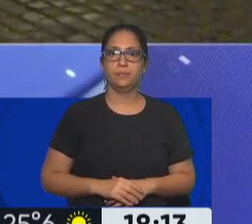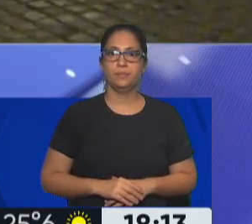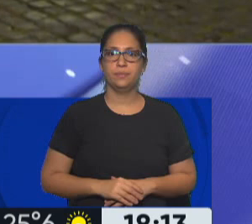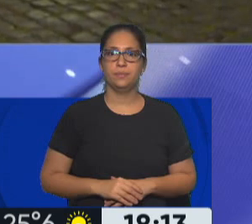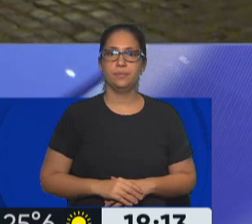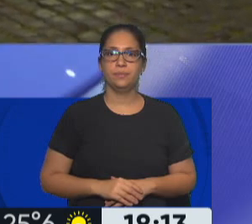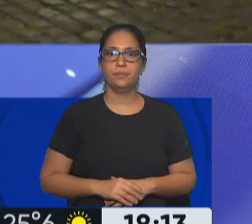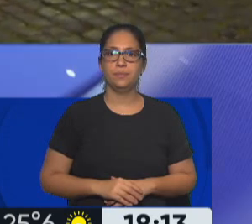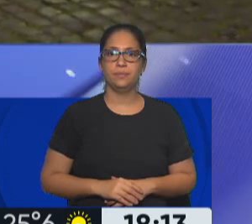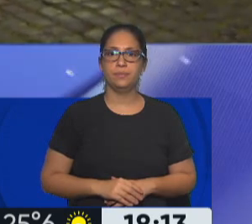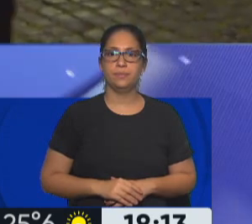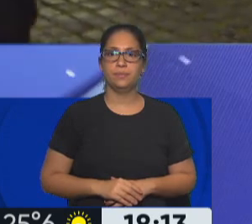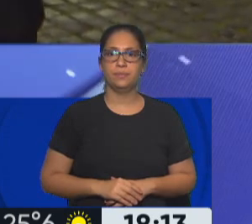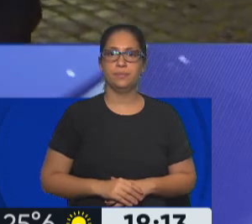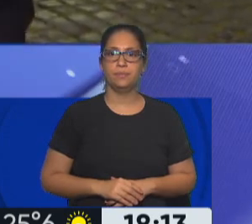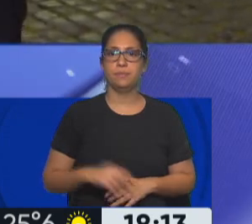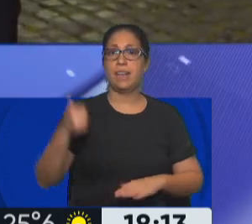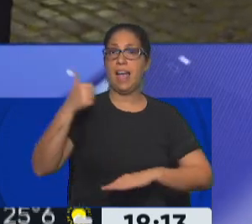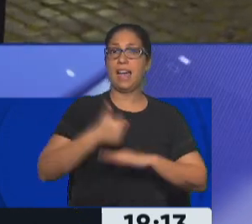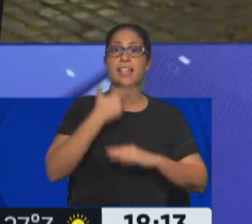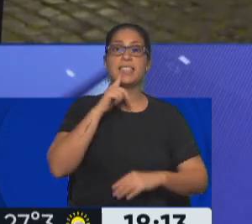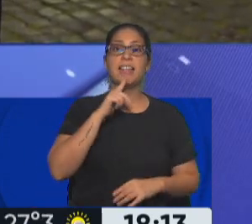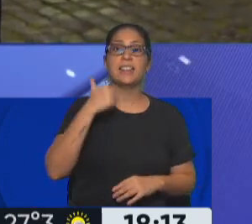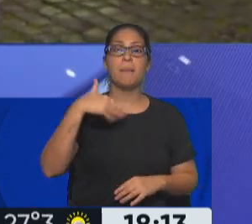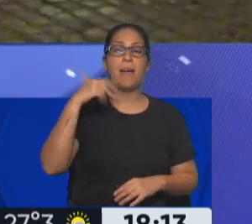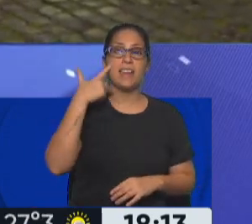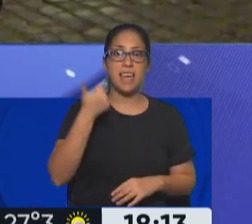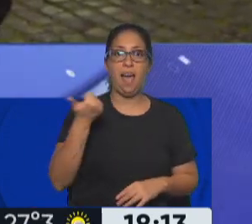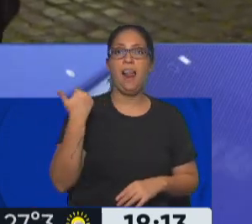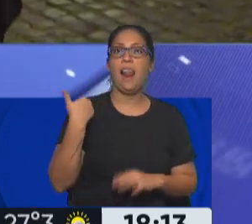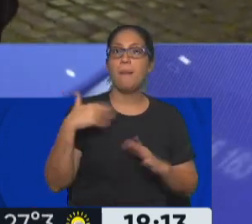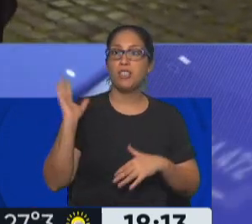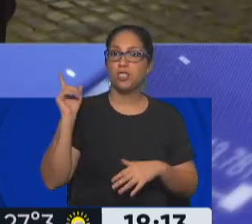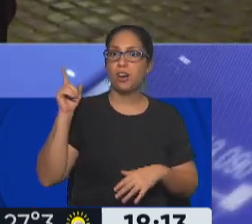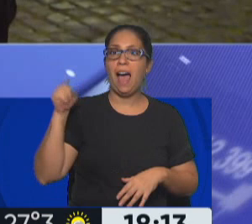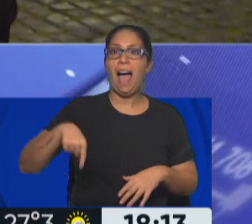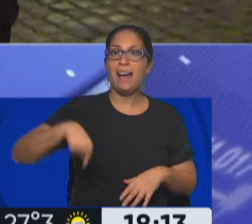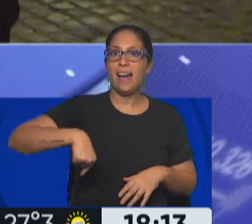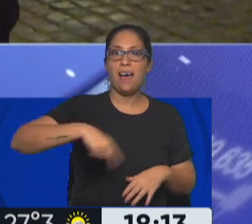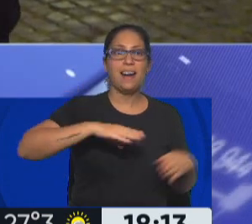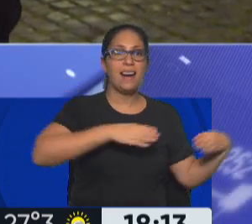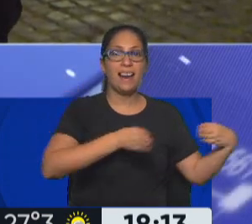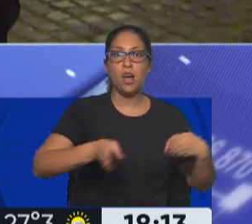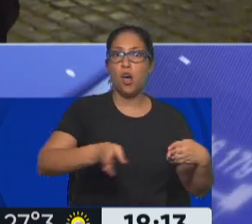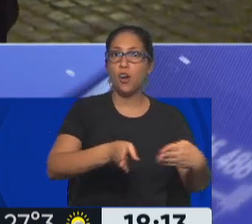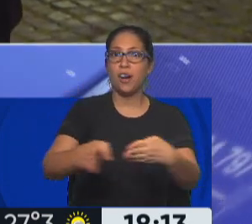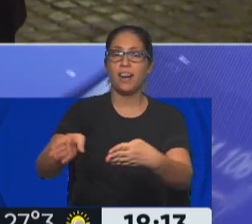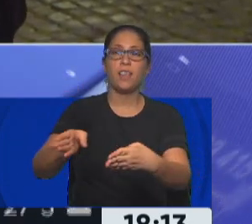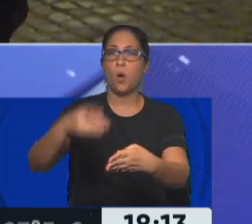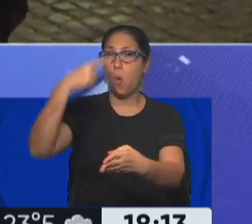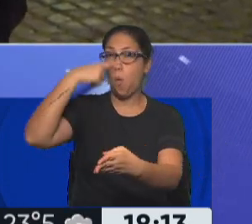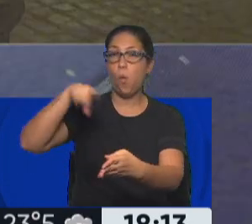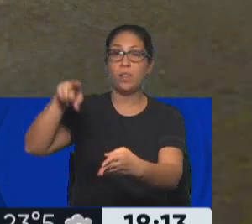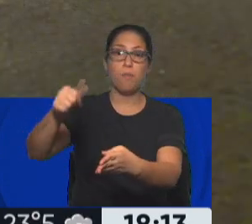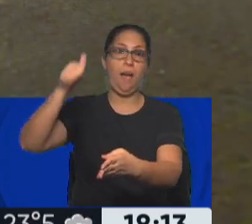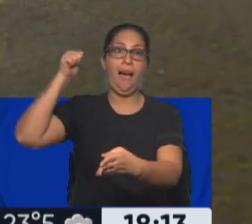Bueno, estamos en Santa María la Mayor, entonces en definitiva el final de lo que será el recorrido de mañana, que en un ratito